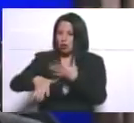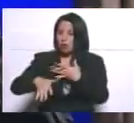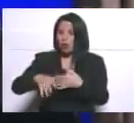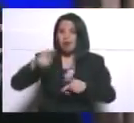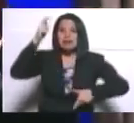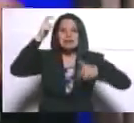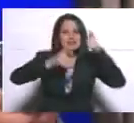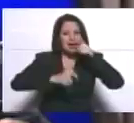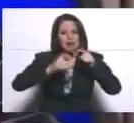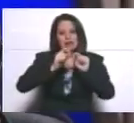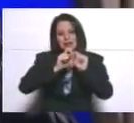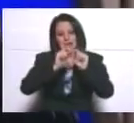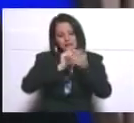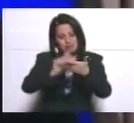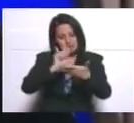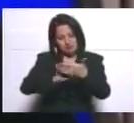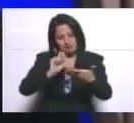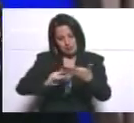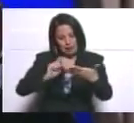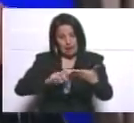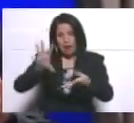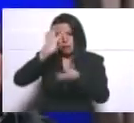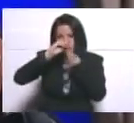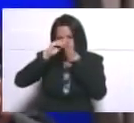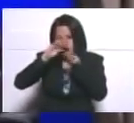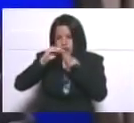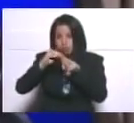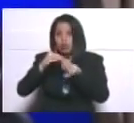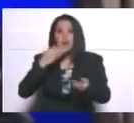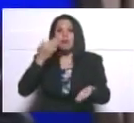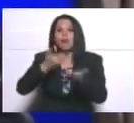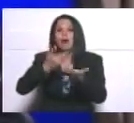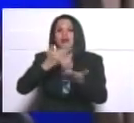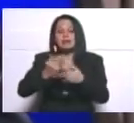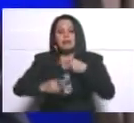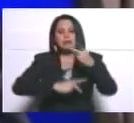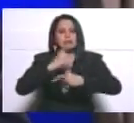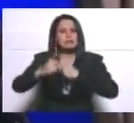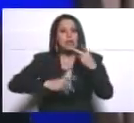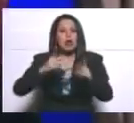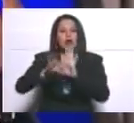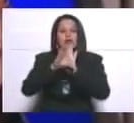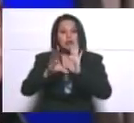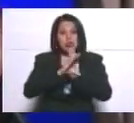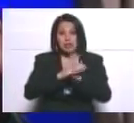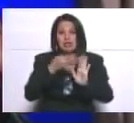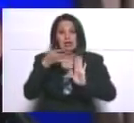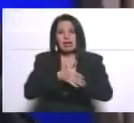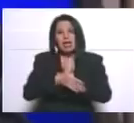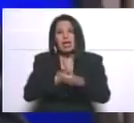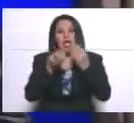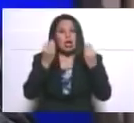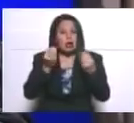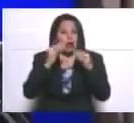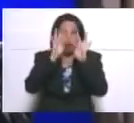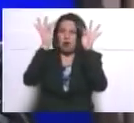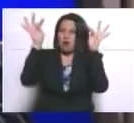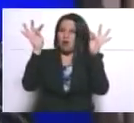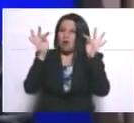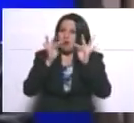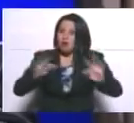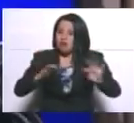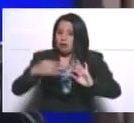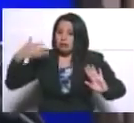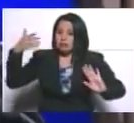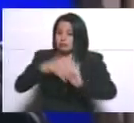allí recoge el planteamiento del proceso constituyente como la manera de refundar